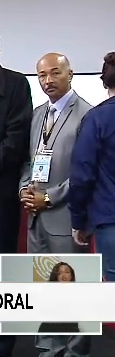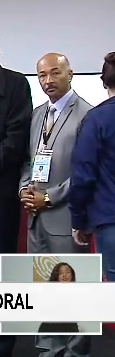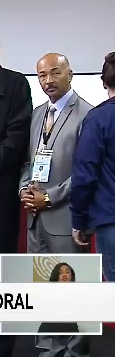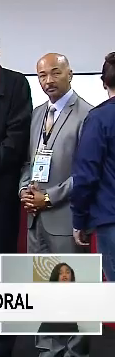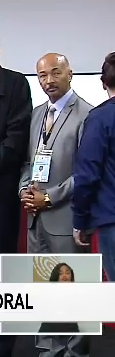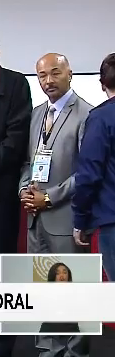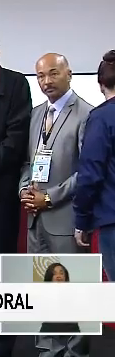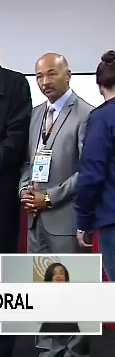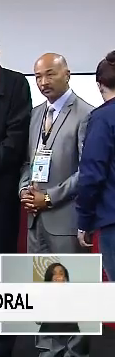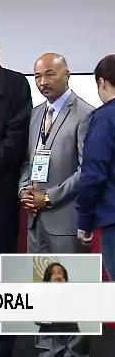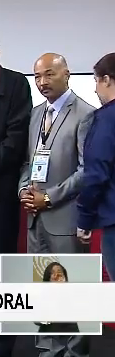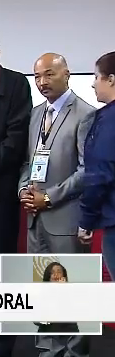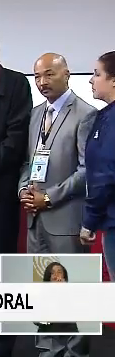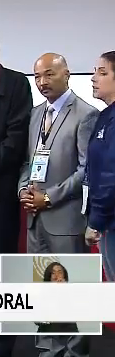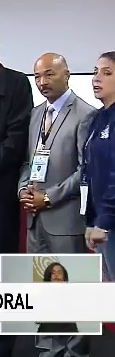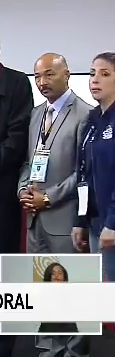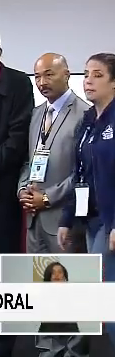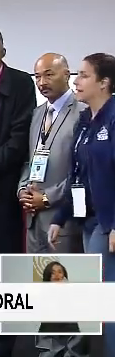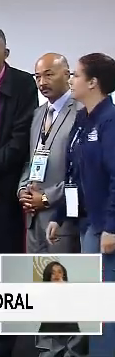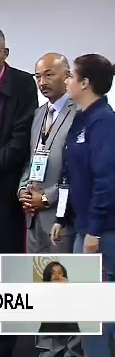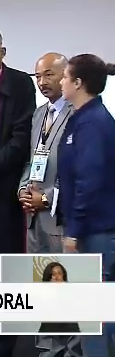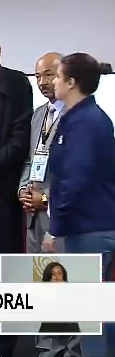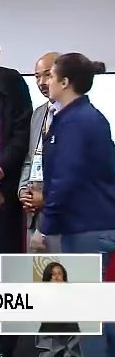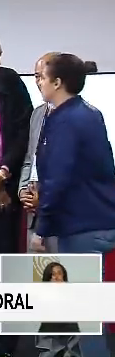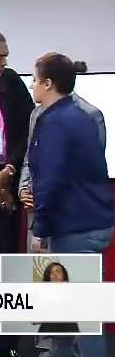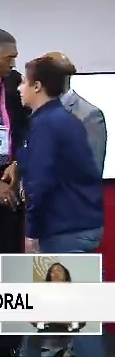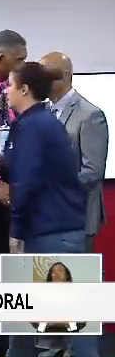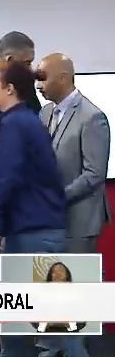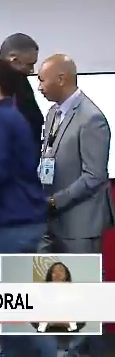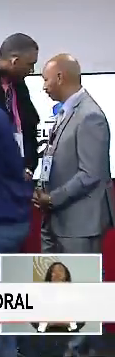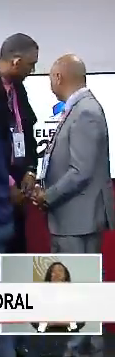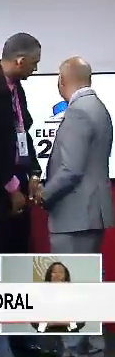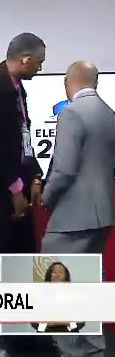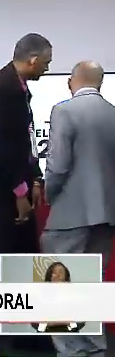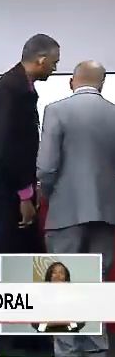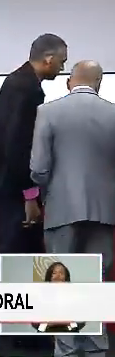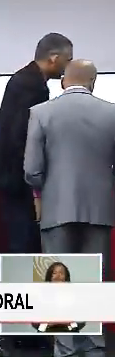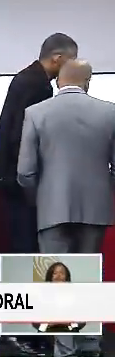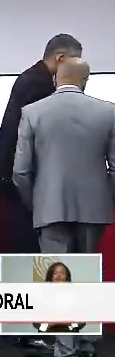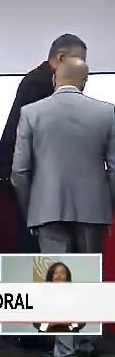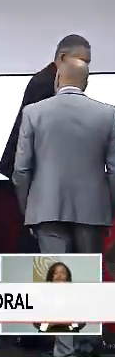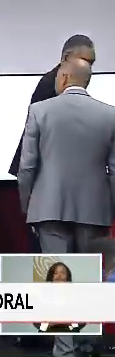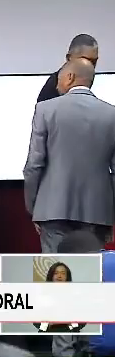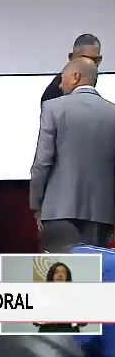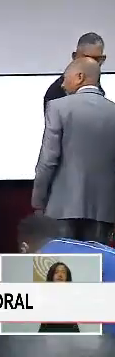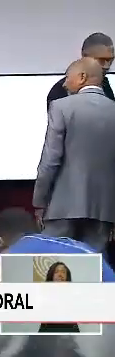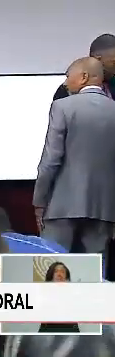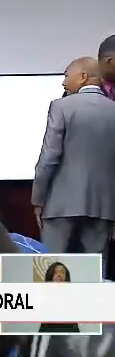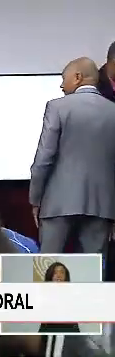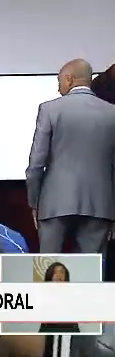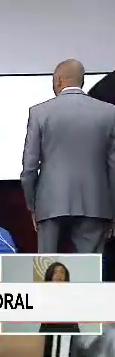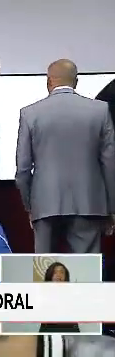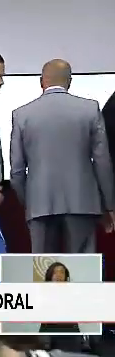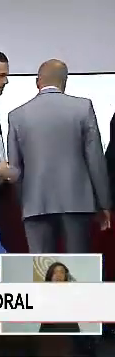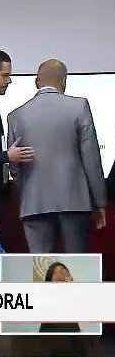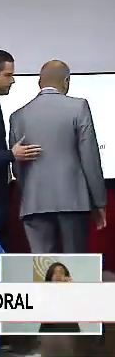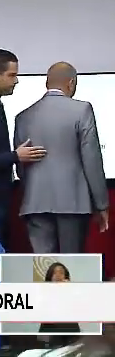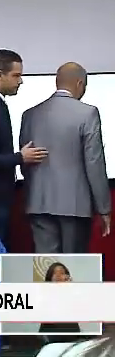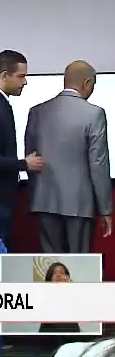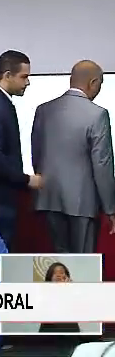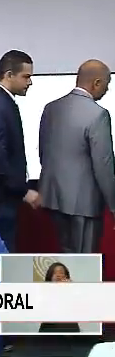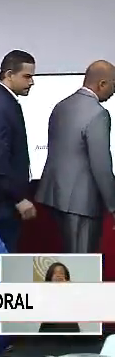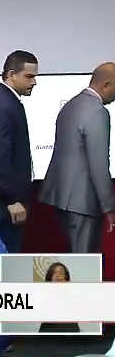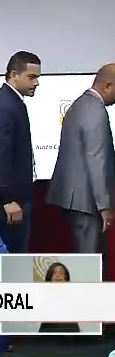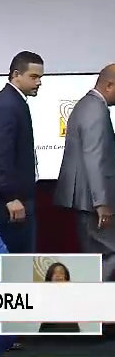Electoral, como seguimiento. Gracias. Gracias a Monseñor Castro Marte. De esa